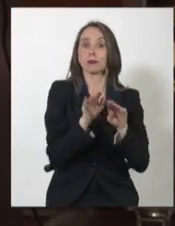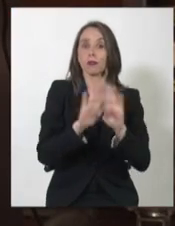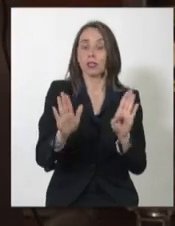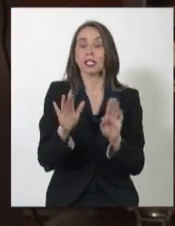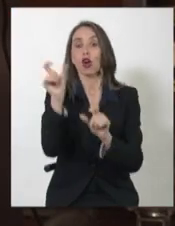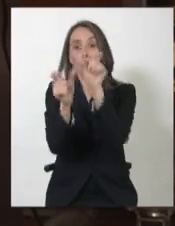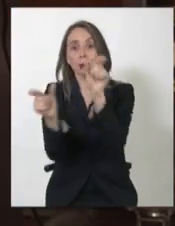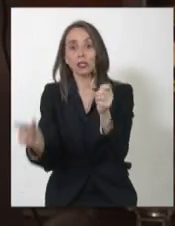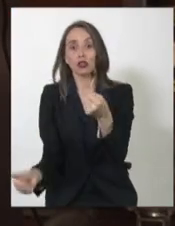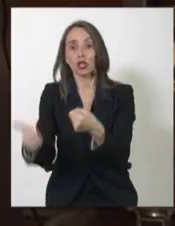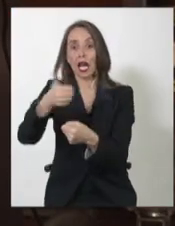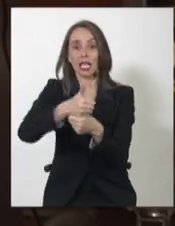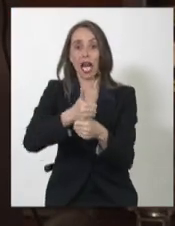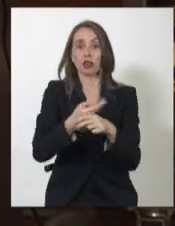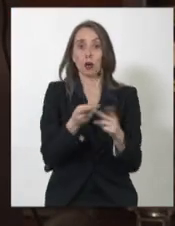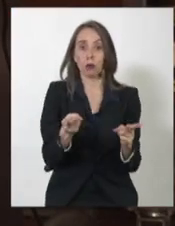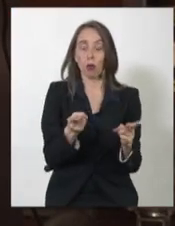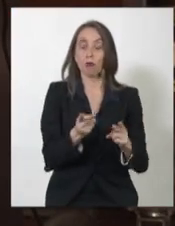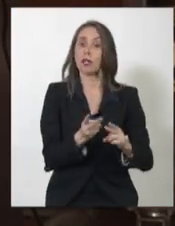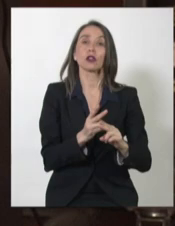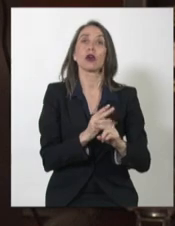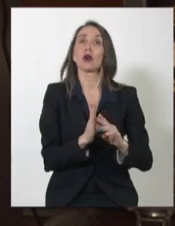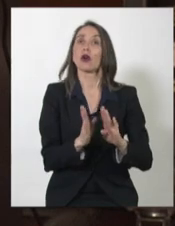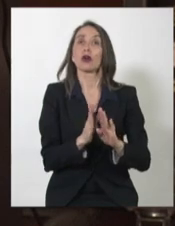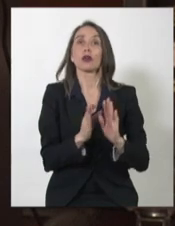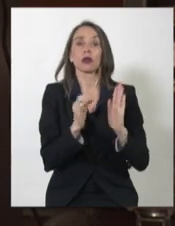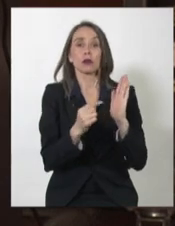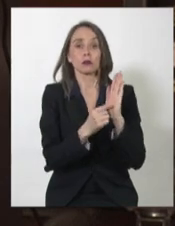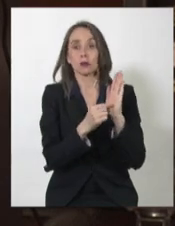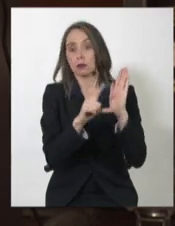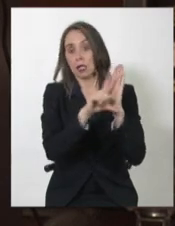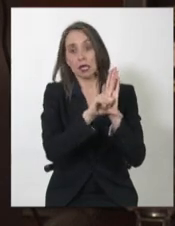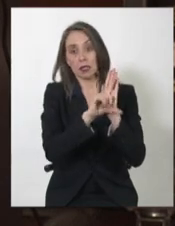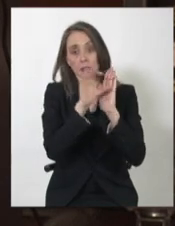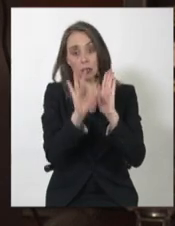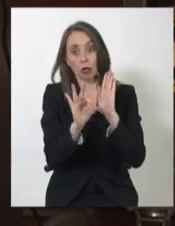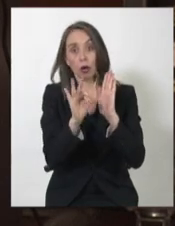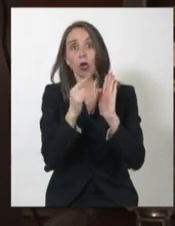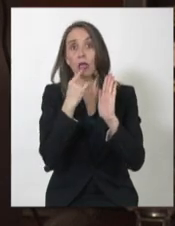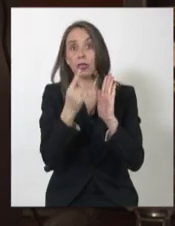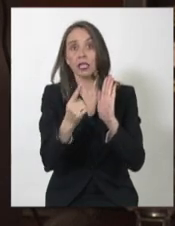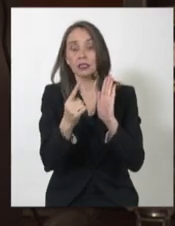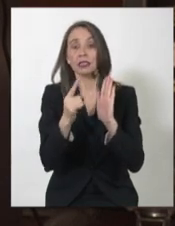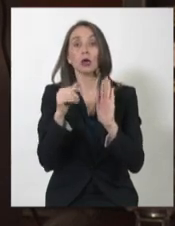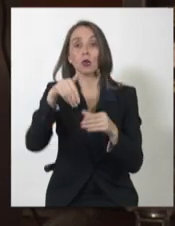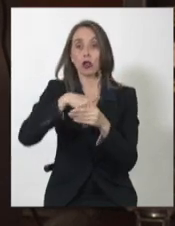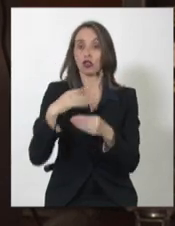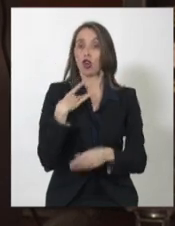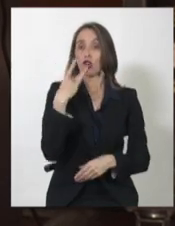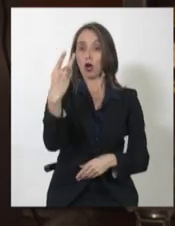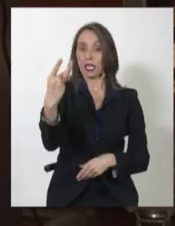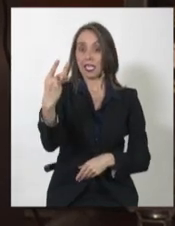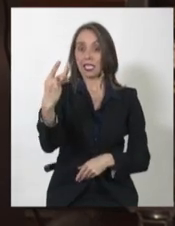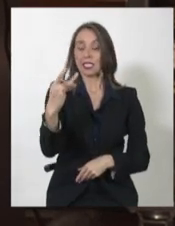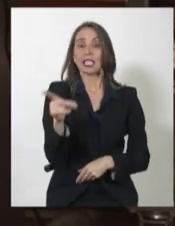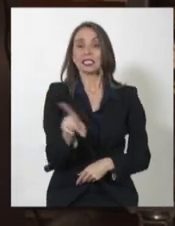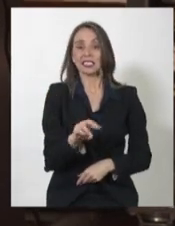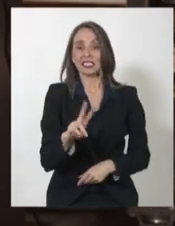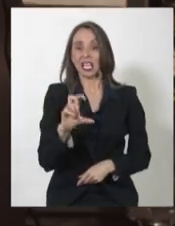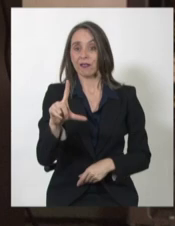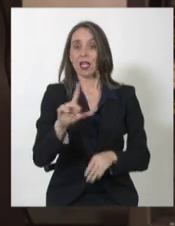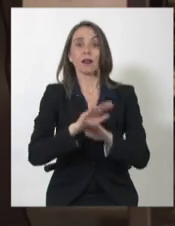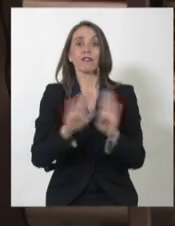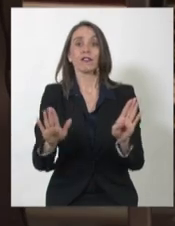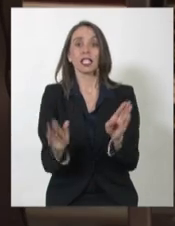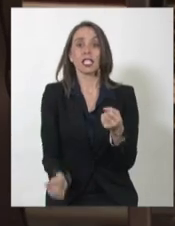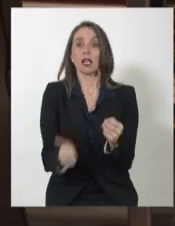que ocupe un cargo público cesa de pleno derecho, una vez que es declarado electo por el servicio electoral,